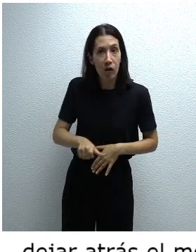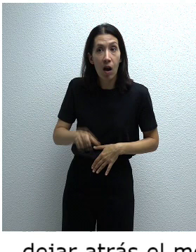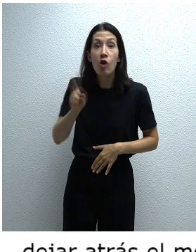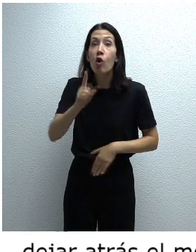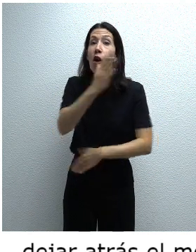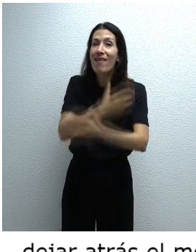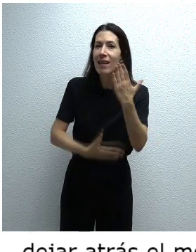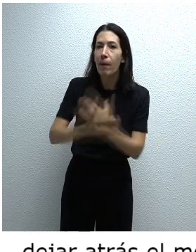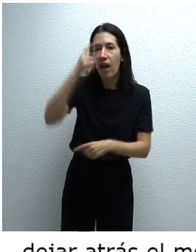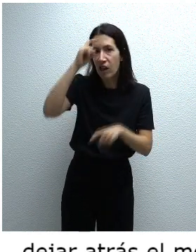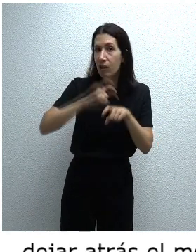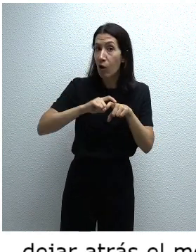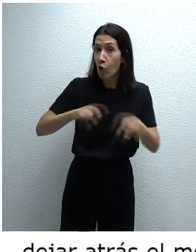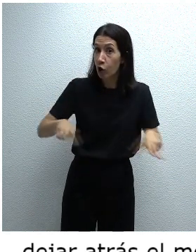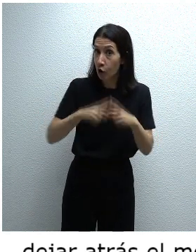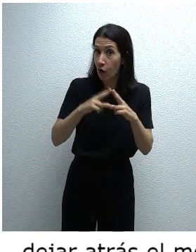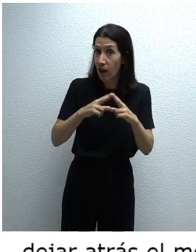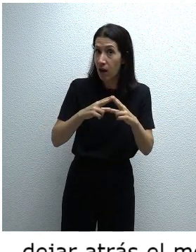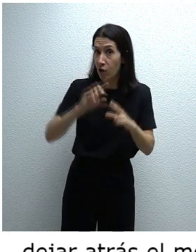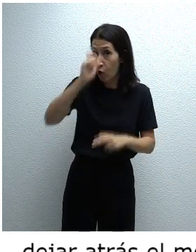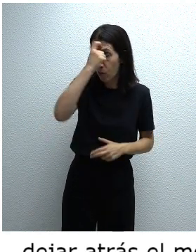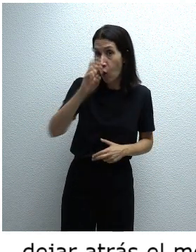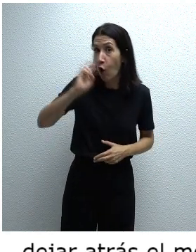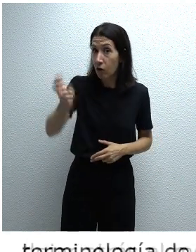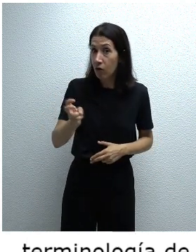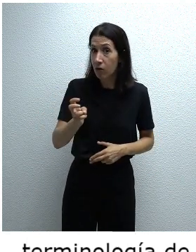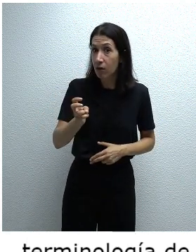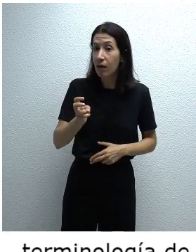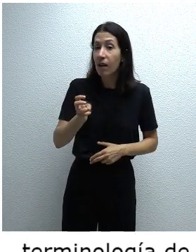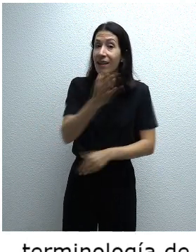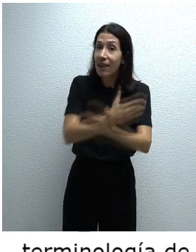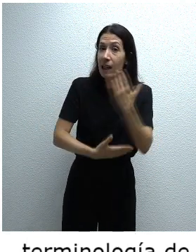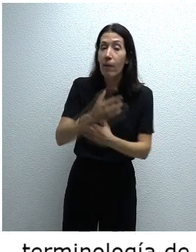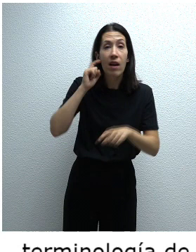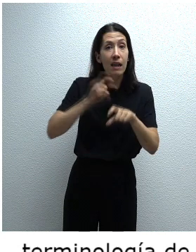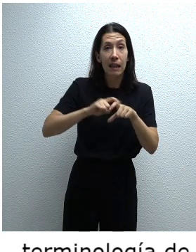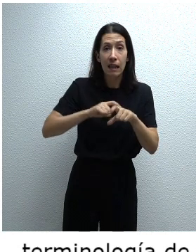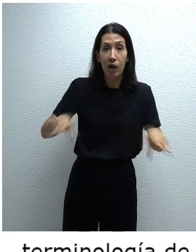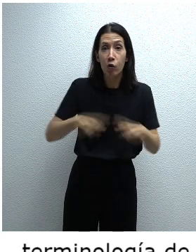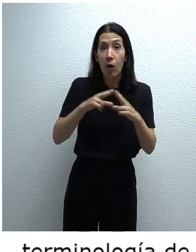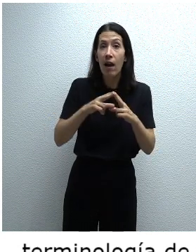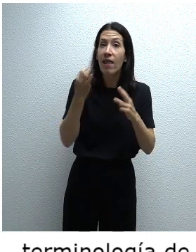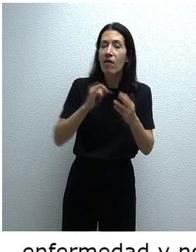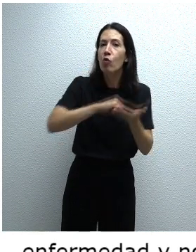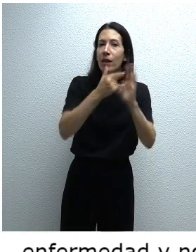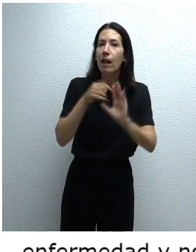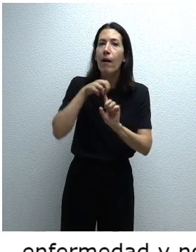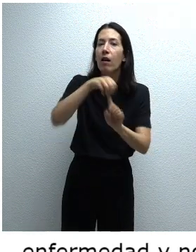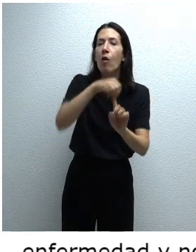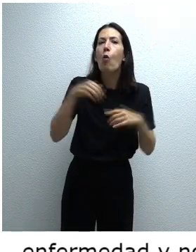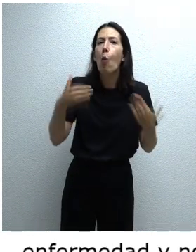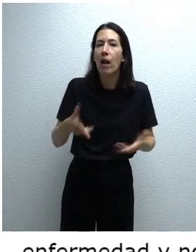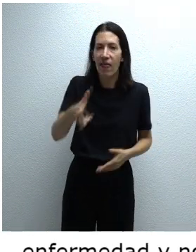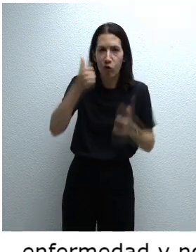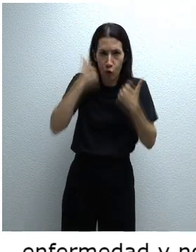discapacidad psicosocial, que es lo propio de un sistema que ponga en el centro los derechos humanos. Muy bien,